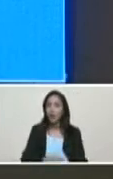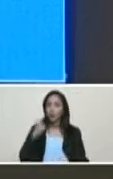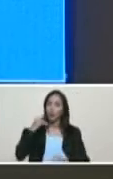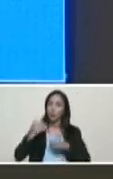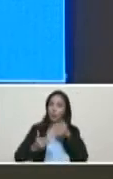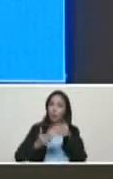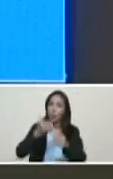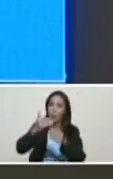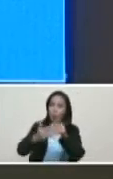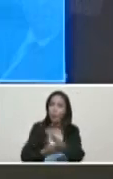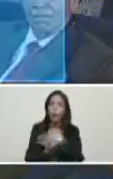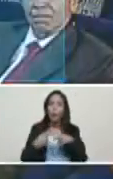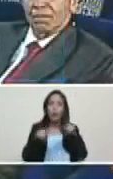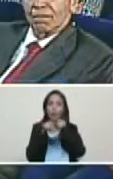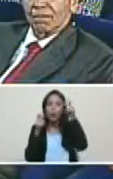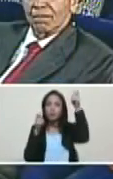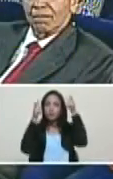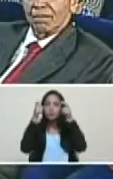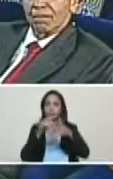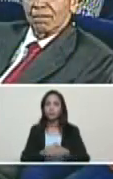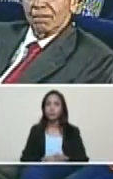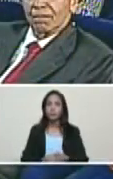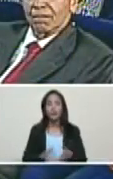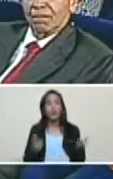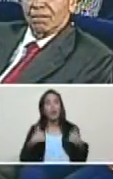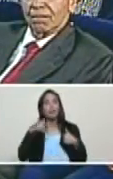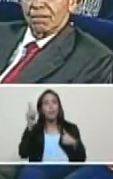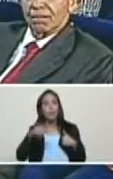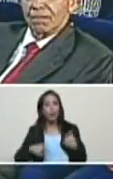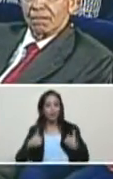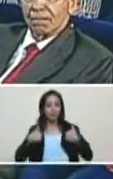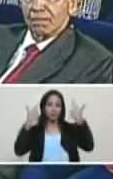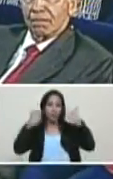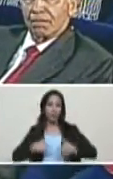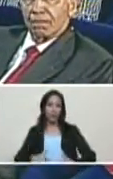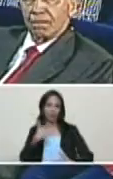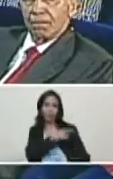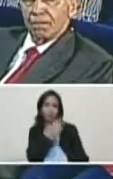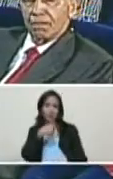vivir. Y seguro que me subestiman a mí.